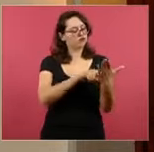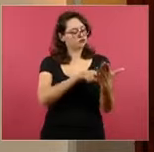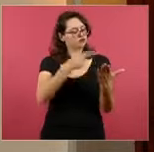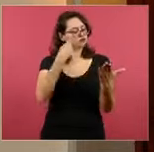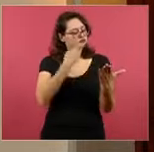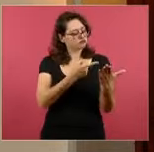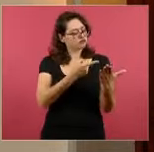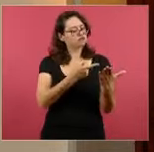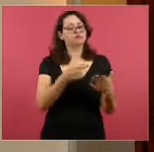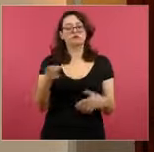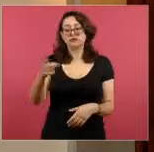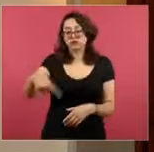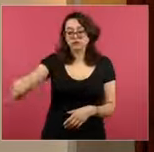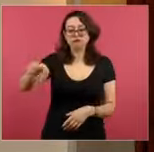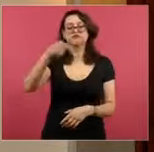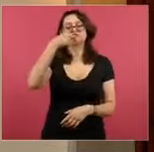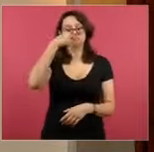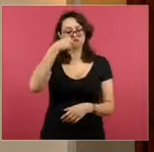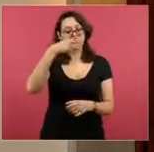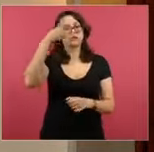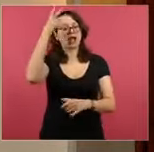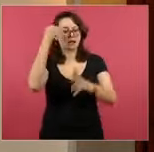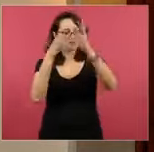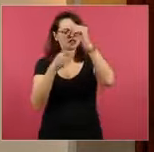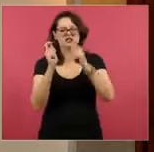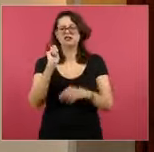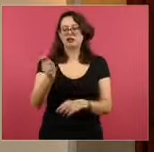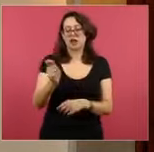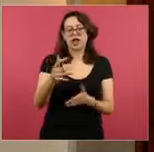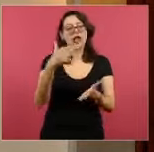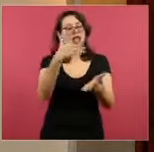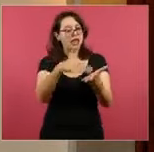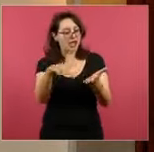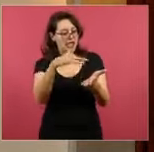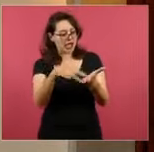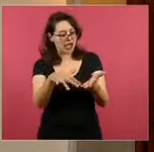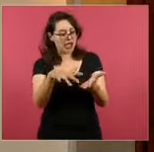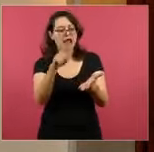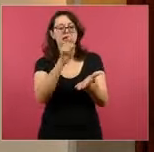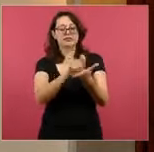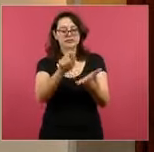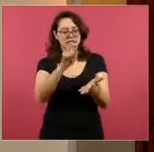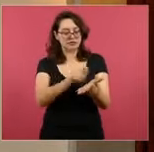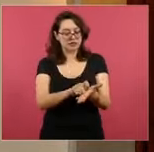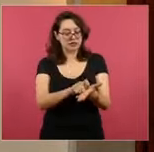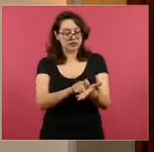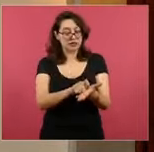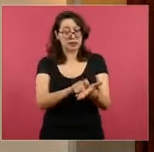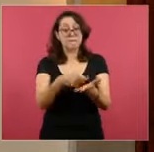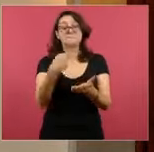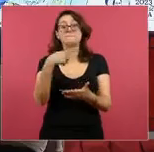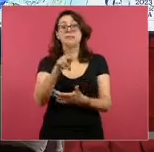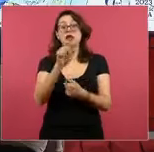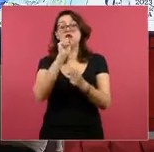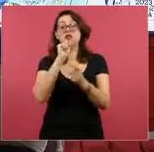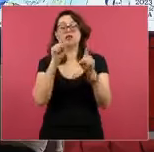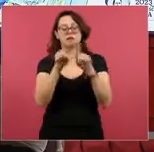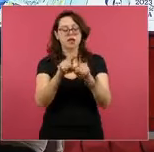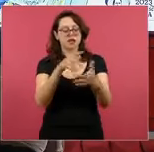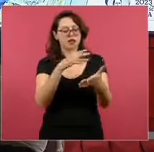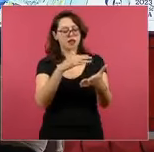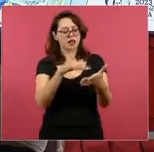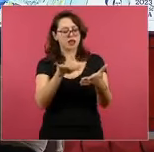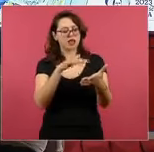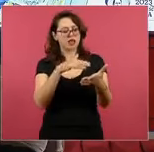niñas van a aprender a leer, a escribir, a comprender y redactar, porque eso es una actividad natural, es una